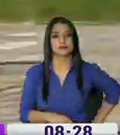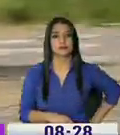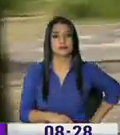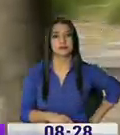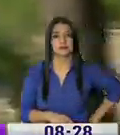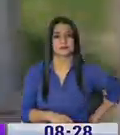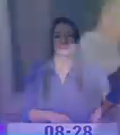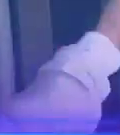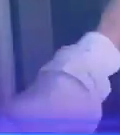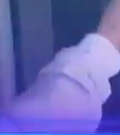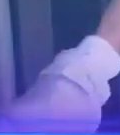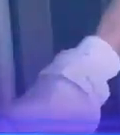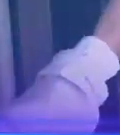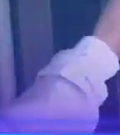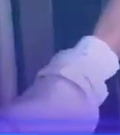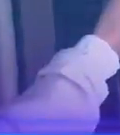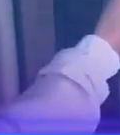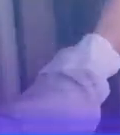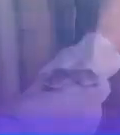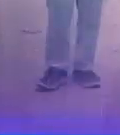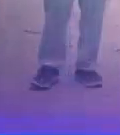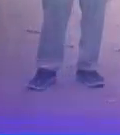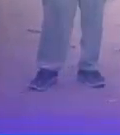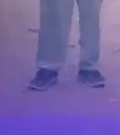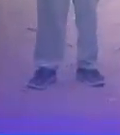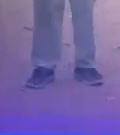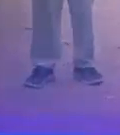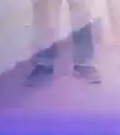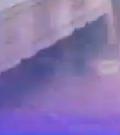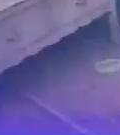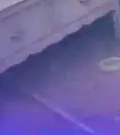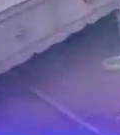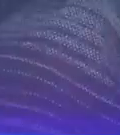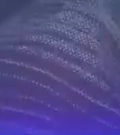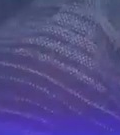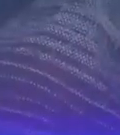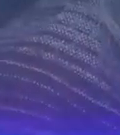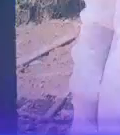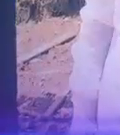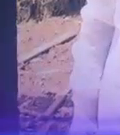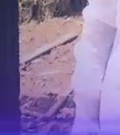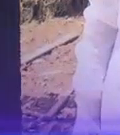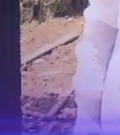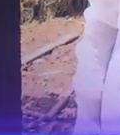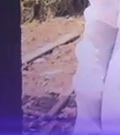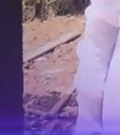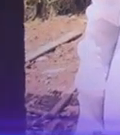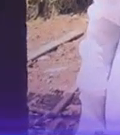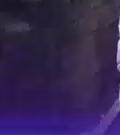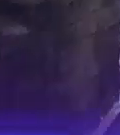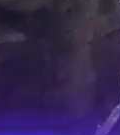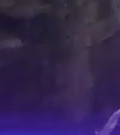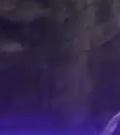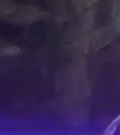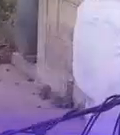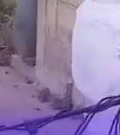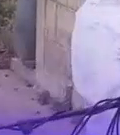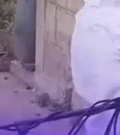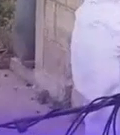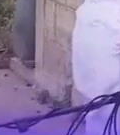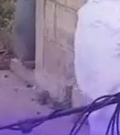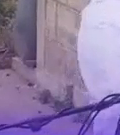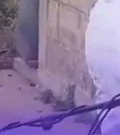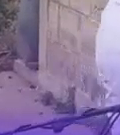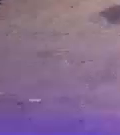Vintimilla. Son ángeles, que Dios les bendiga siempre. Son nuestros ángeles, blancos